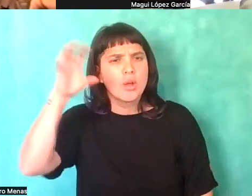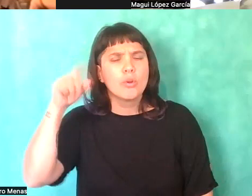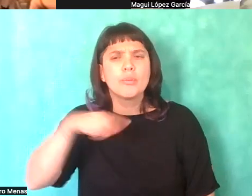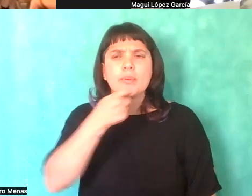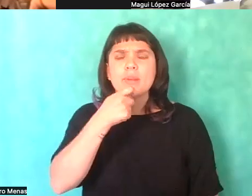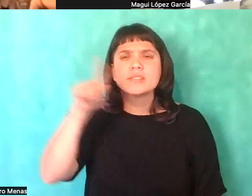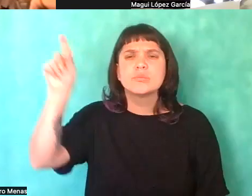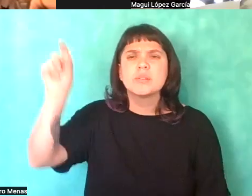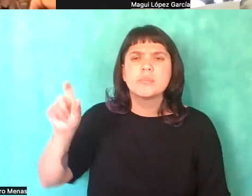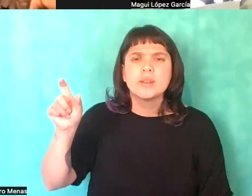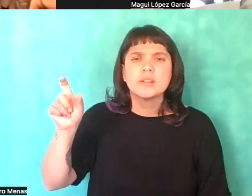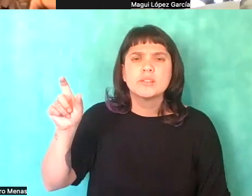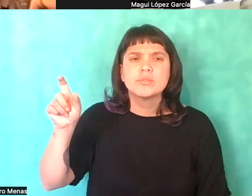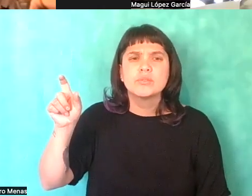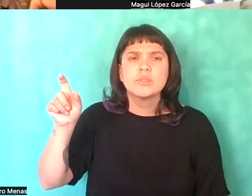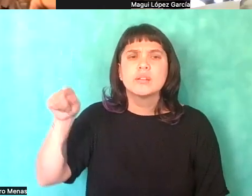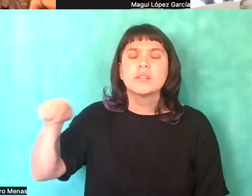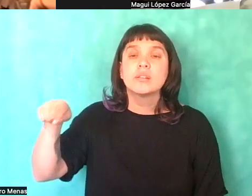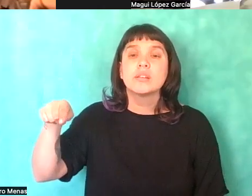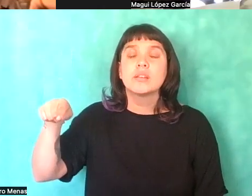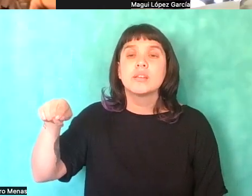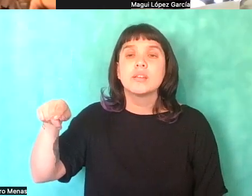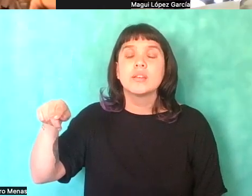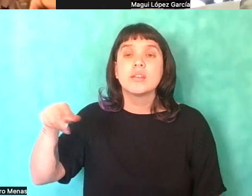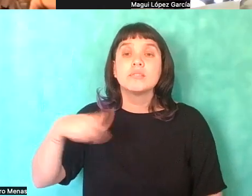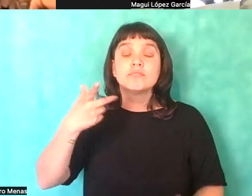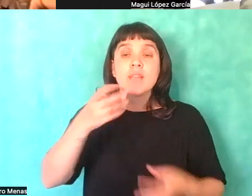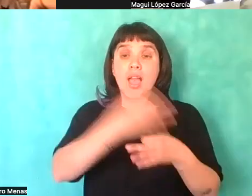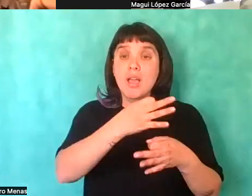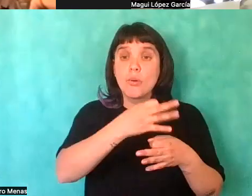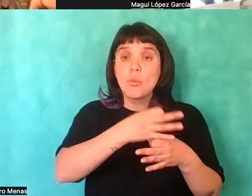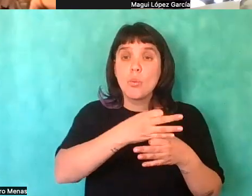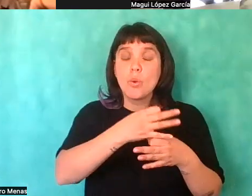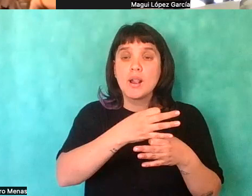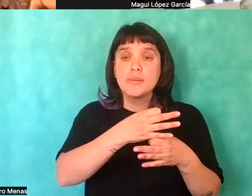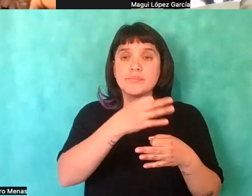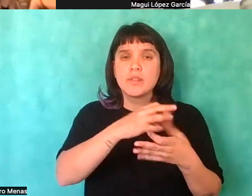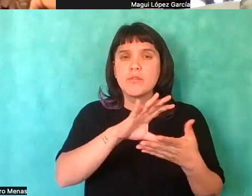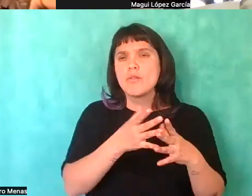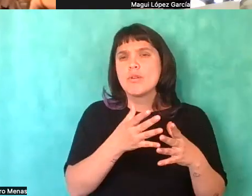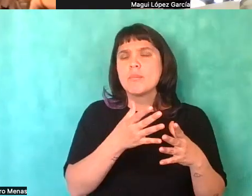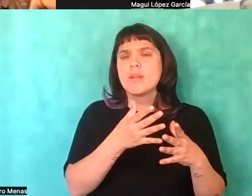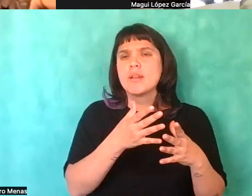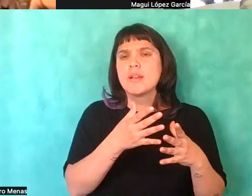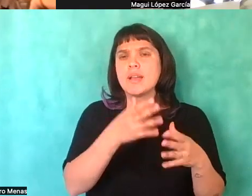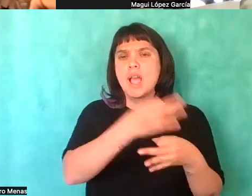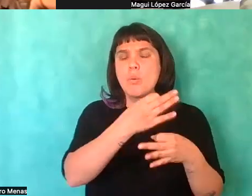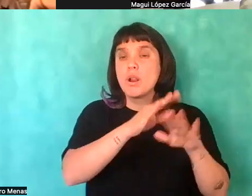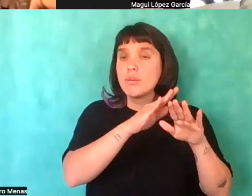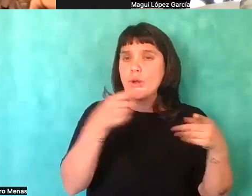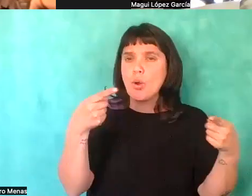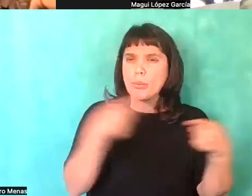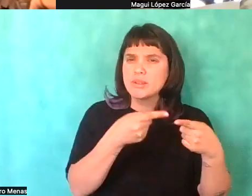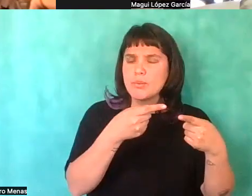en la avenida Libertador, cruzando Libertador, había una escuela que era como una especie de escuela para chicos con